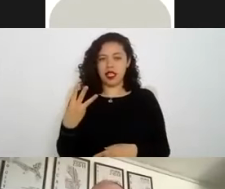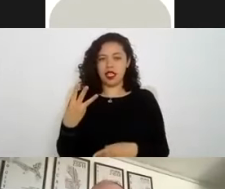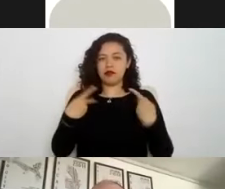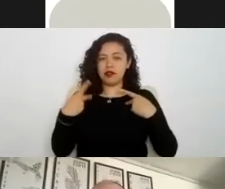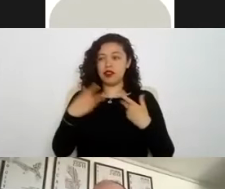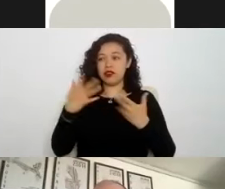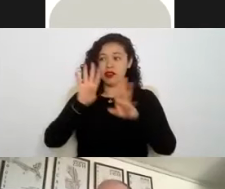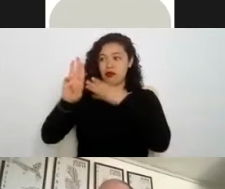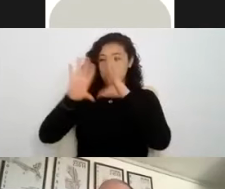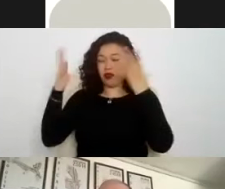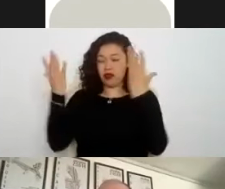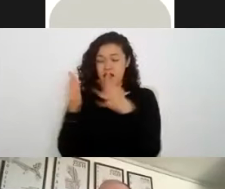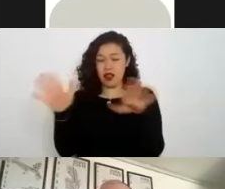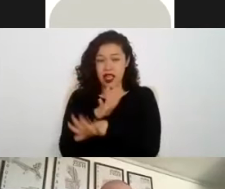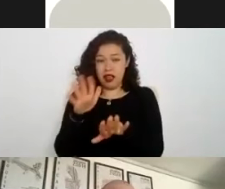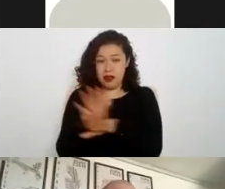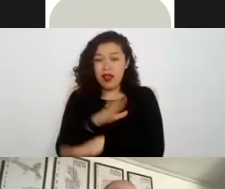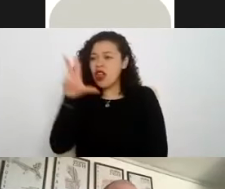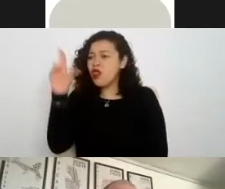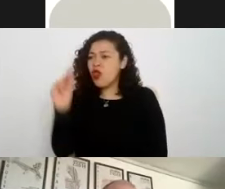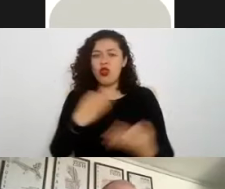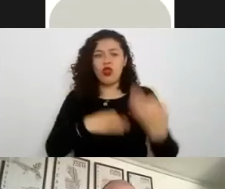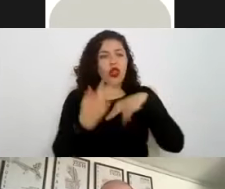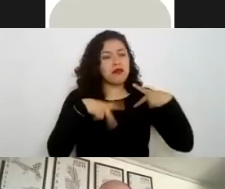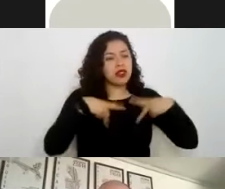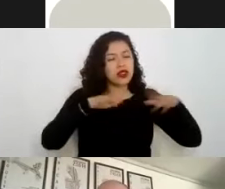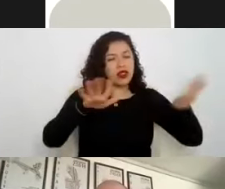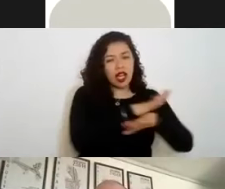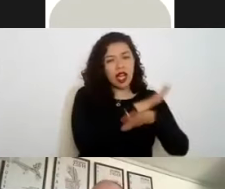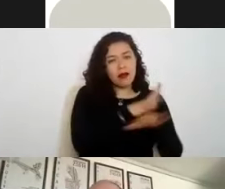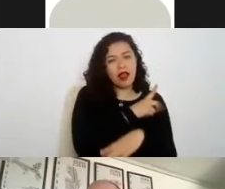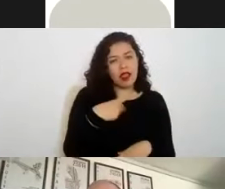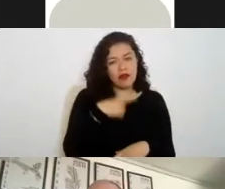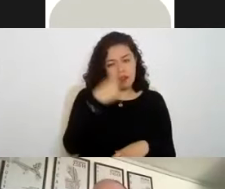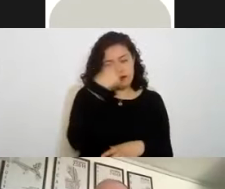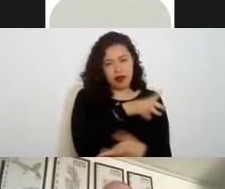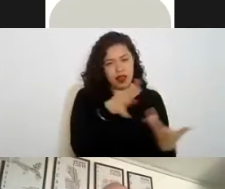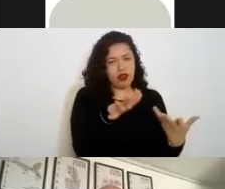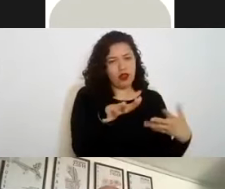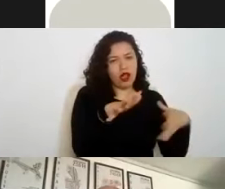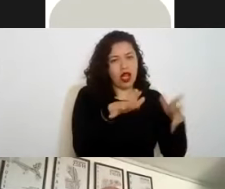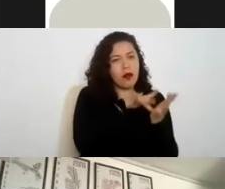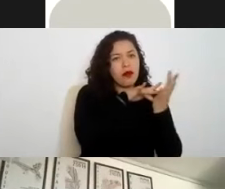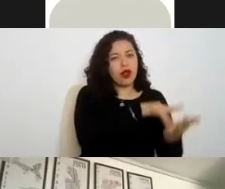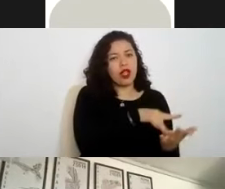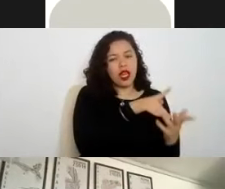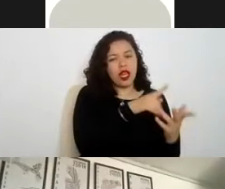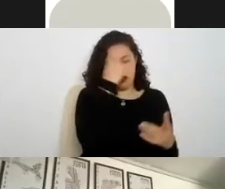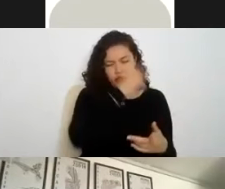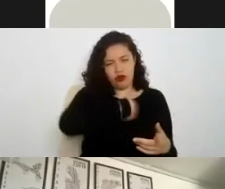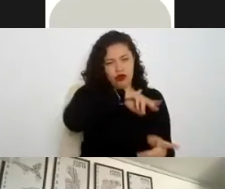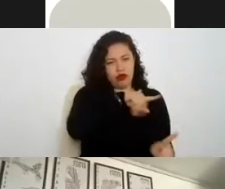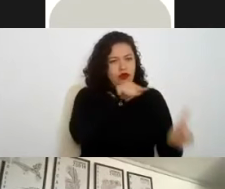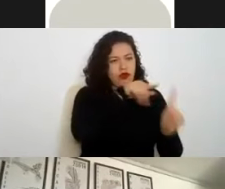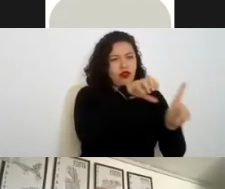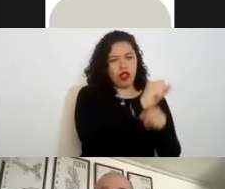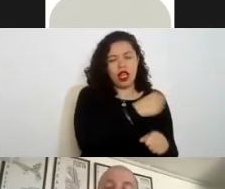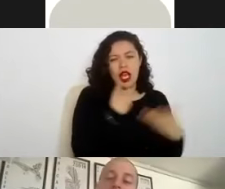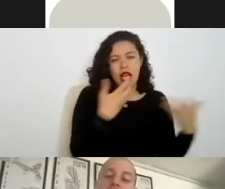porque pues, este mundo es de todos y todos tenemos que empezar a cambiar de alguna u otra manera el impacto que generamos. Entonces,